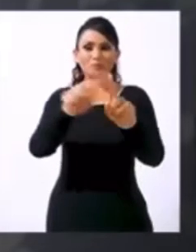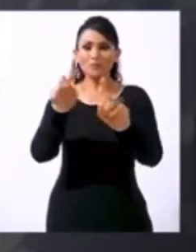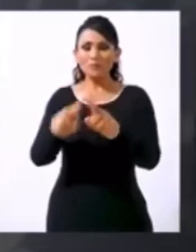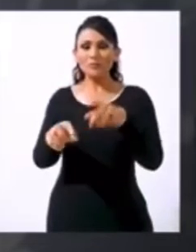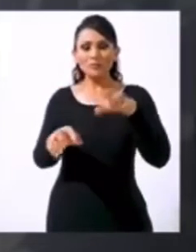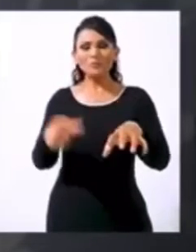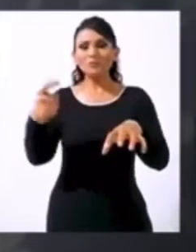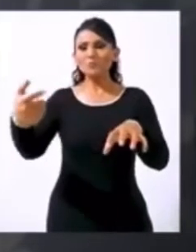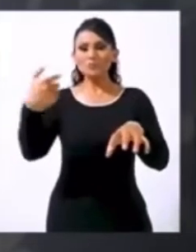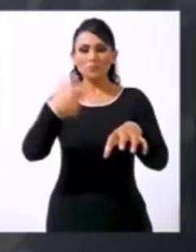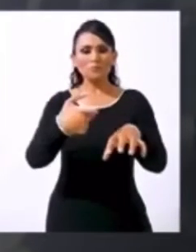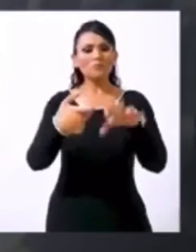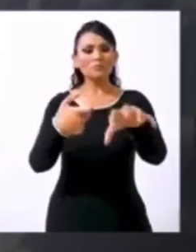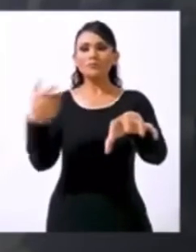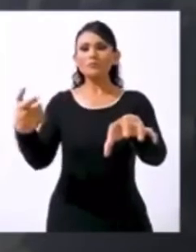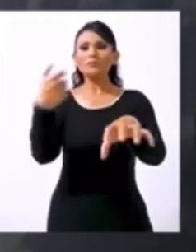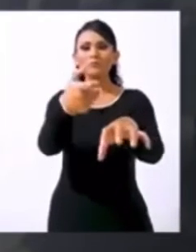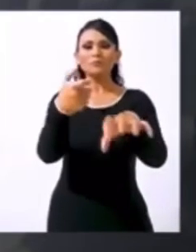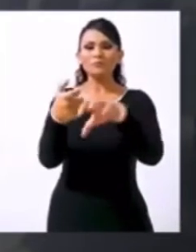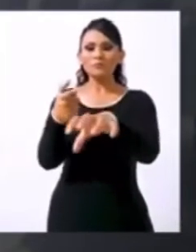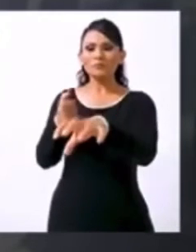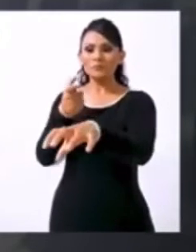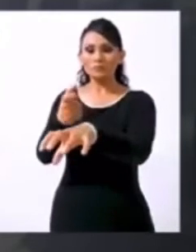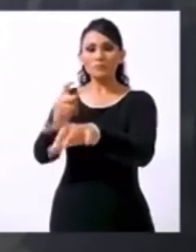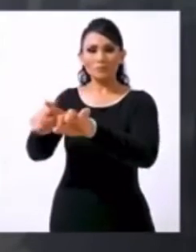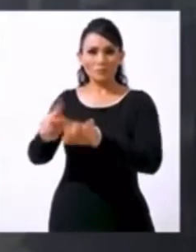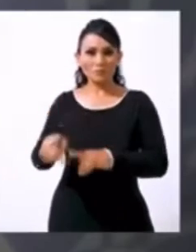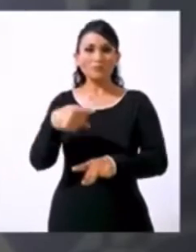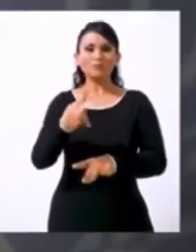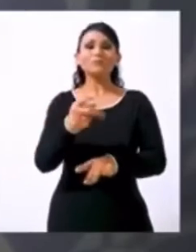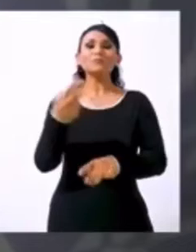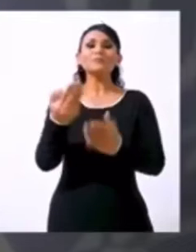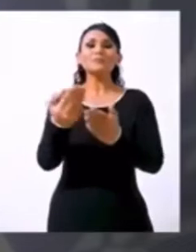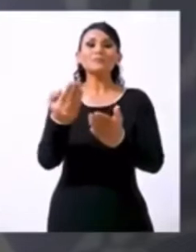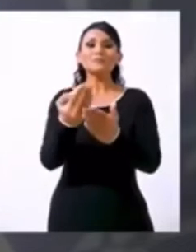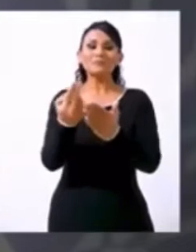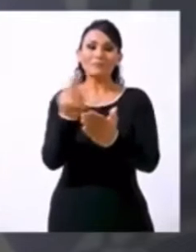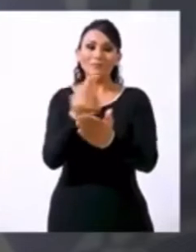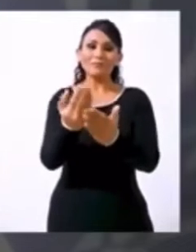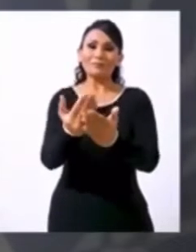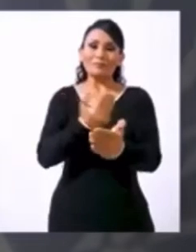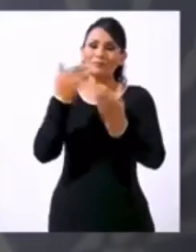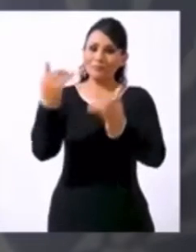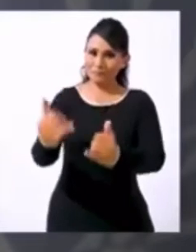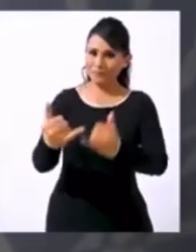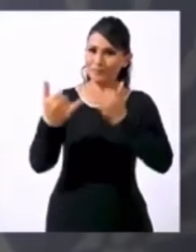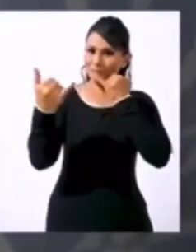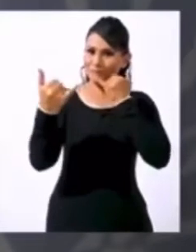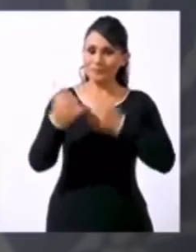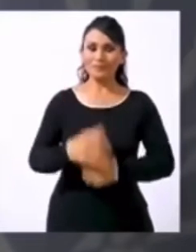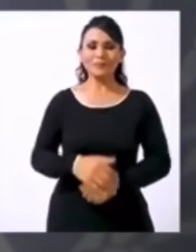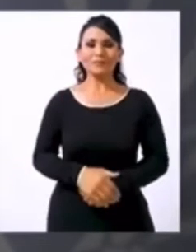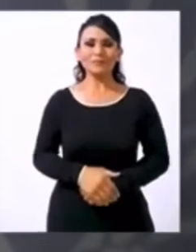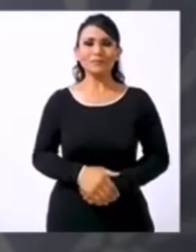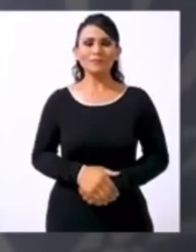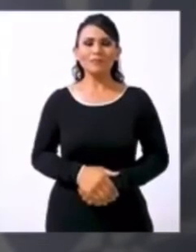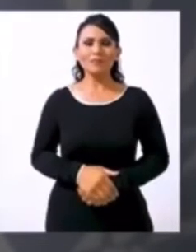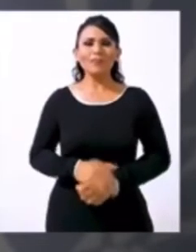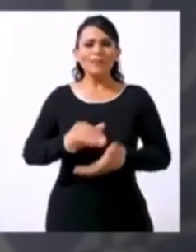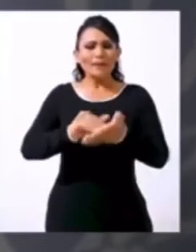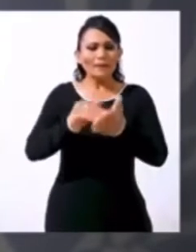rubros, todo a través del call center. Les informo que a la par de dicha